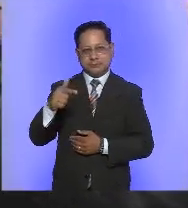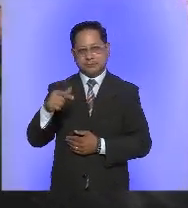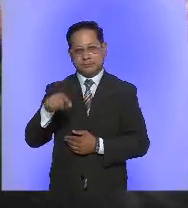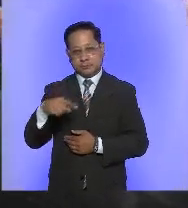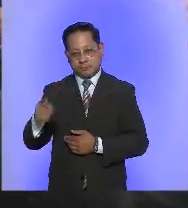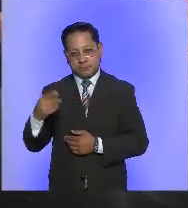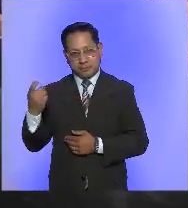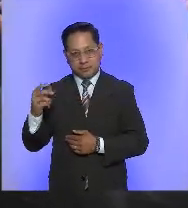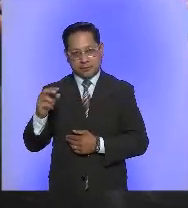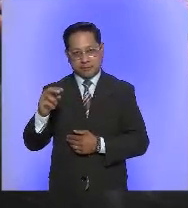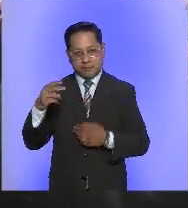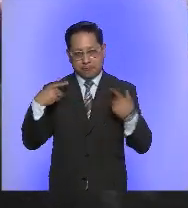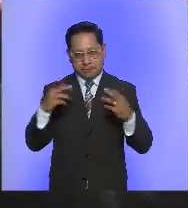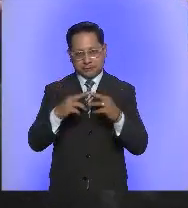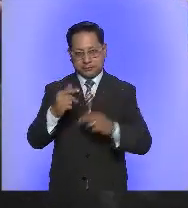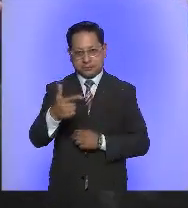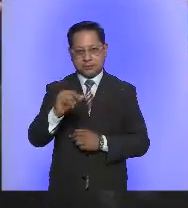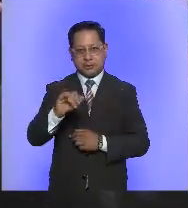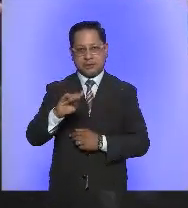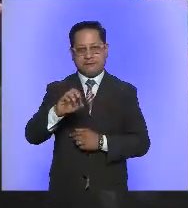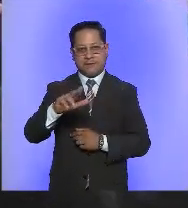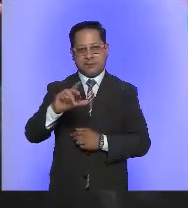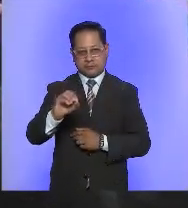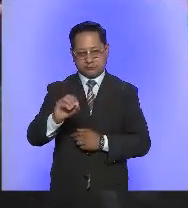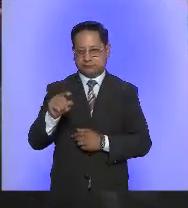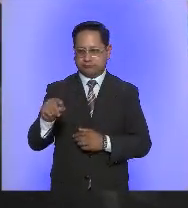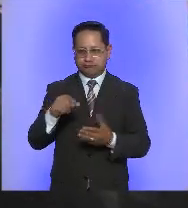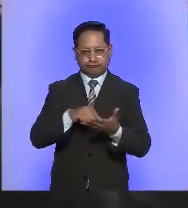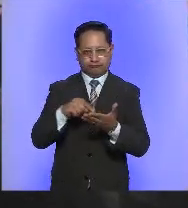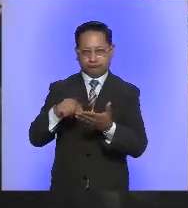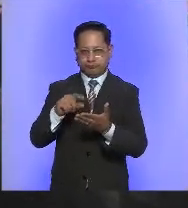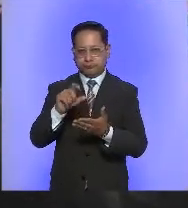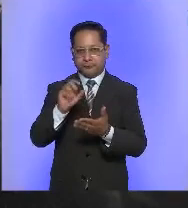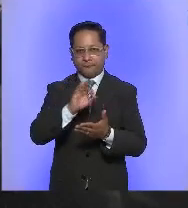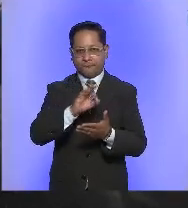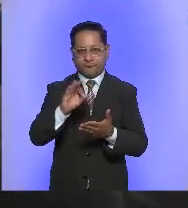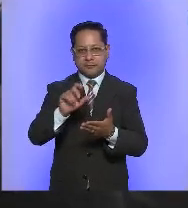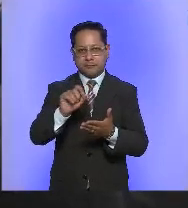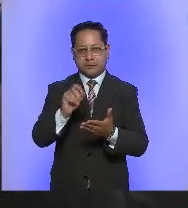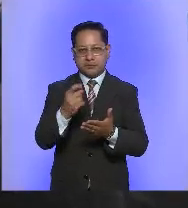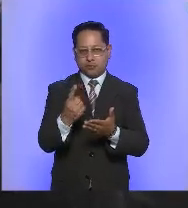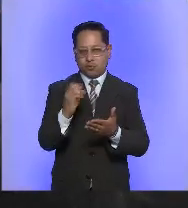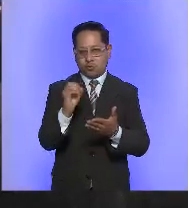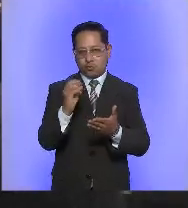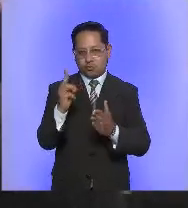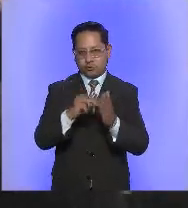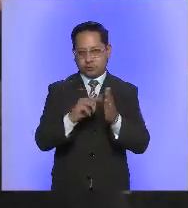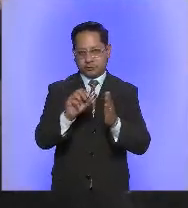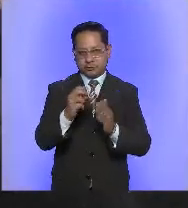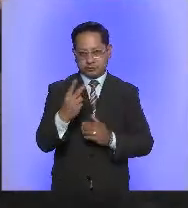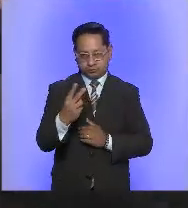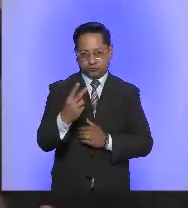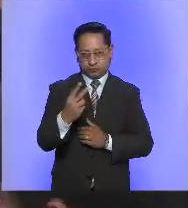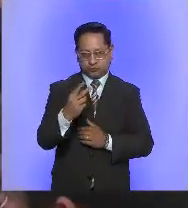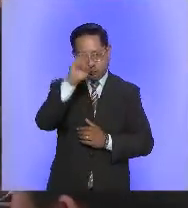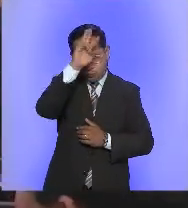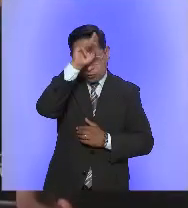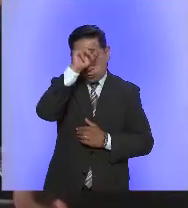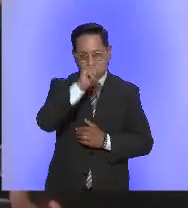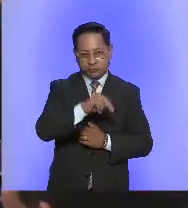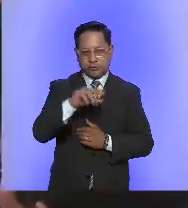Hoyos Colofón, a 21 de octubre de 2022, Monterrey, Nuevo León. Doctora.